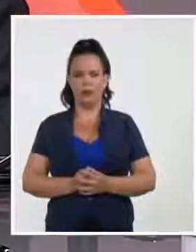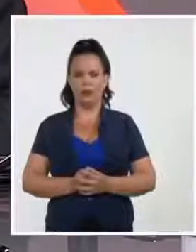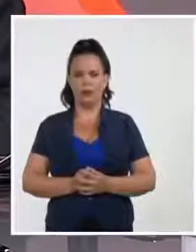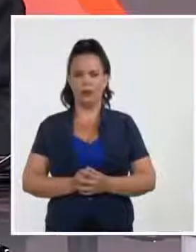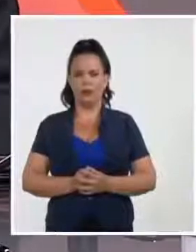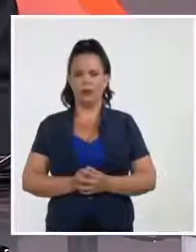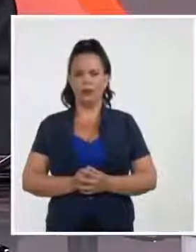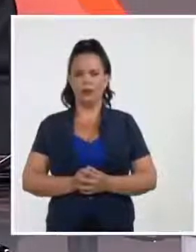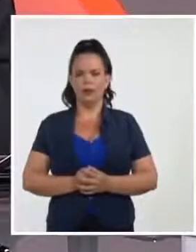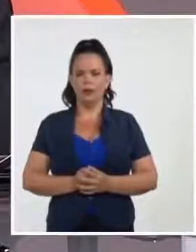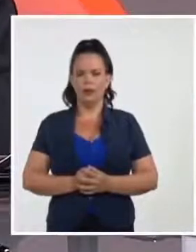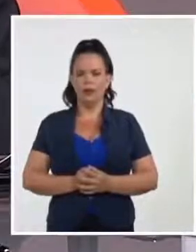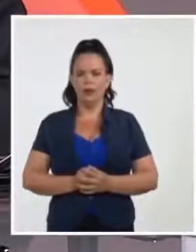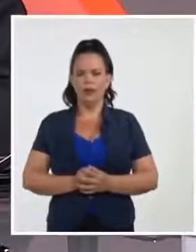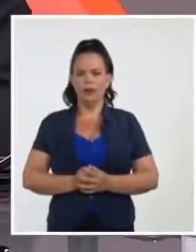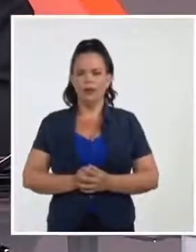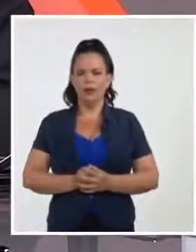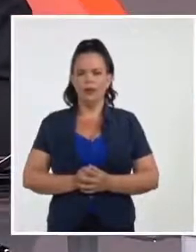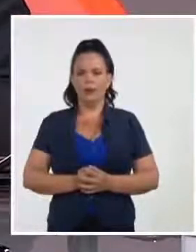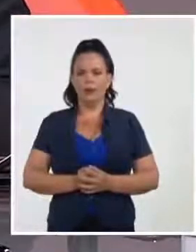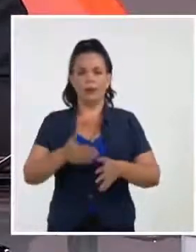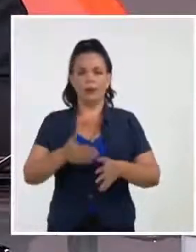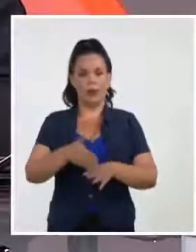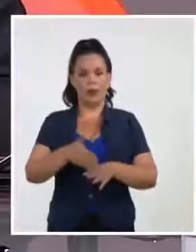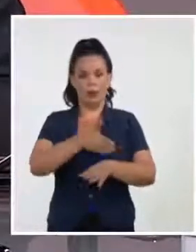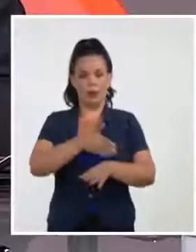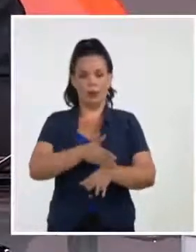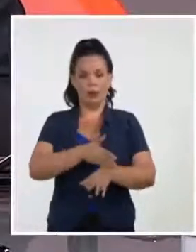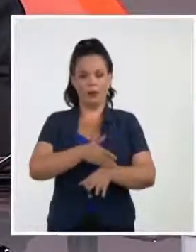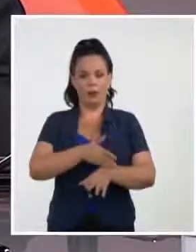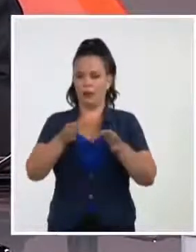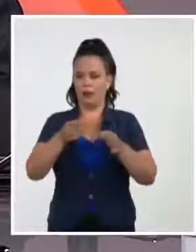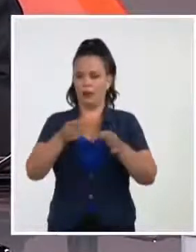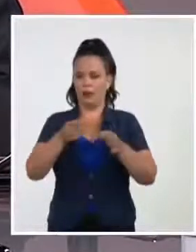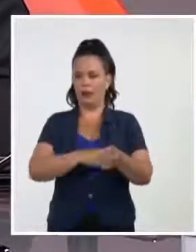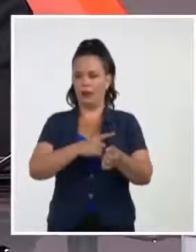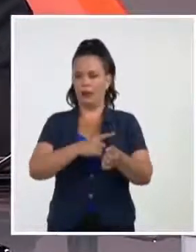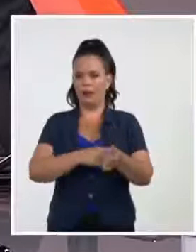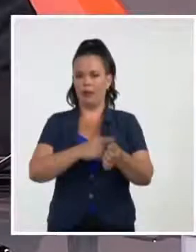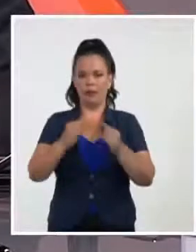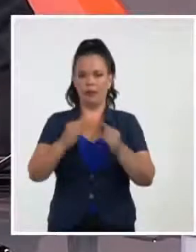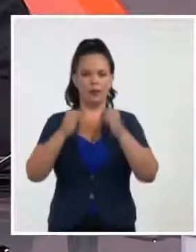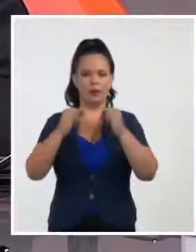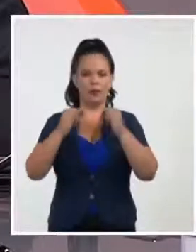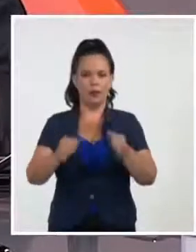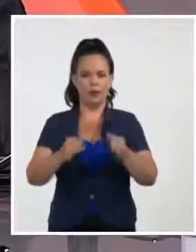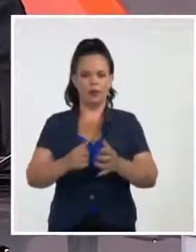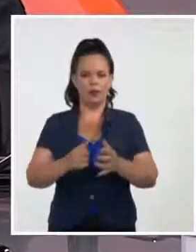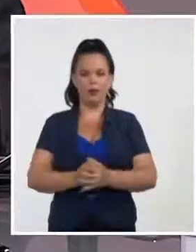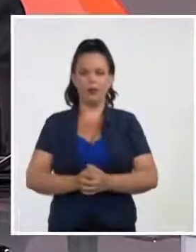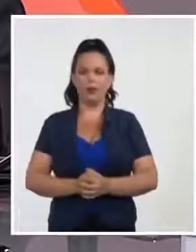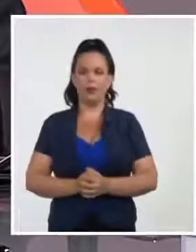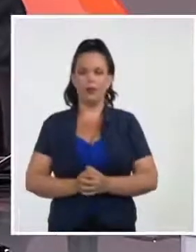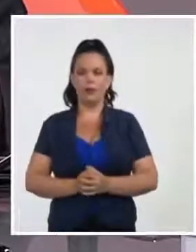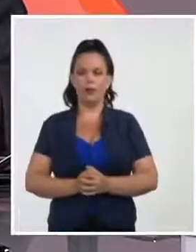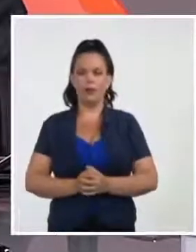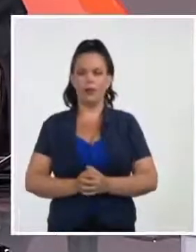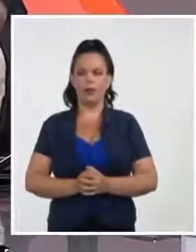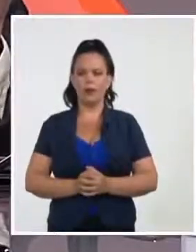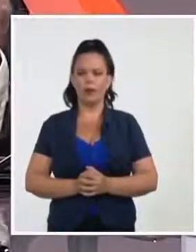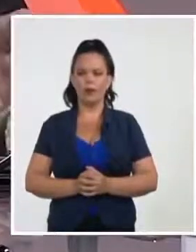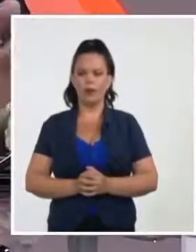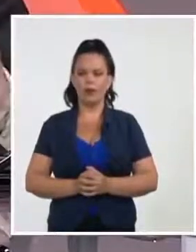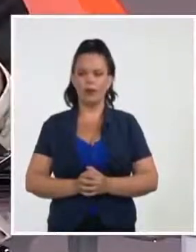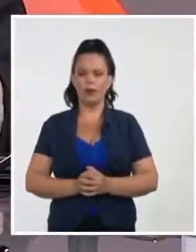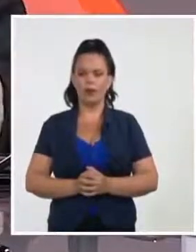Y antes de empezar, pues el tema de nuestro programa de hoy, vamos como es habitual a nuestra sección La Noticia del Día.